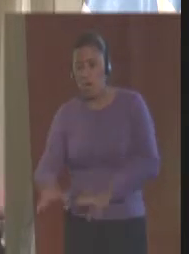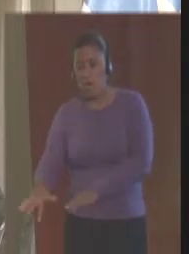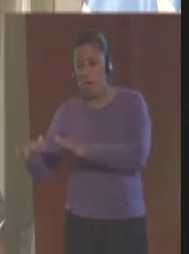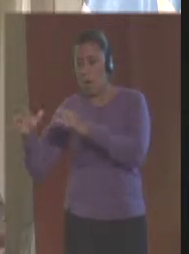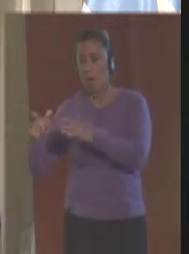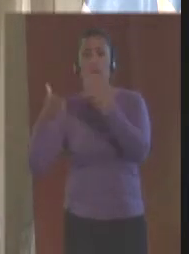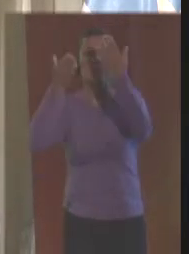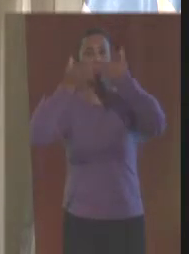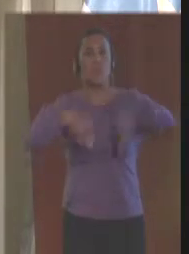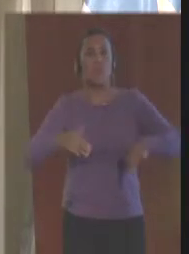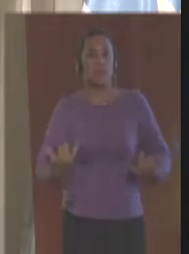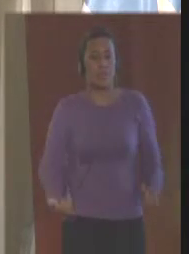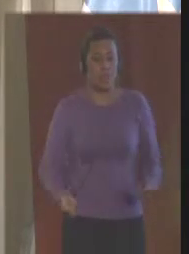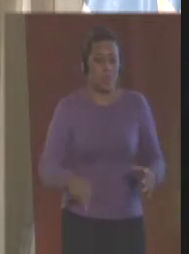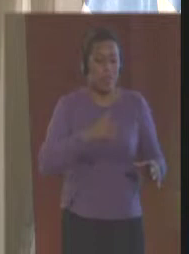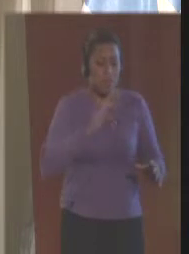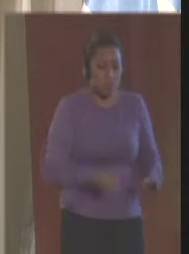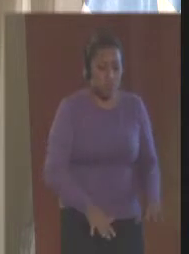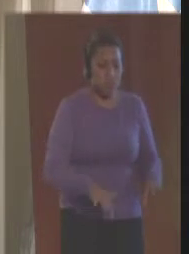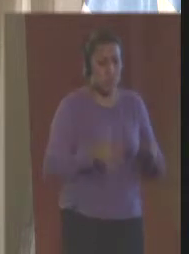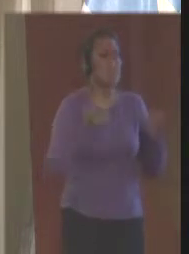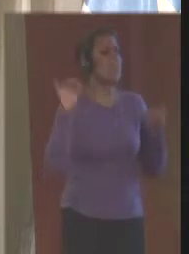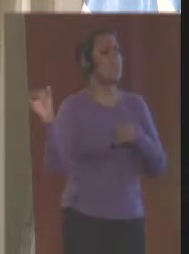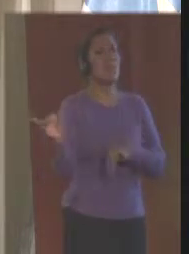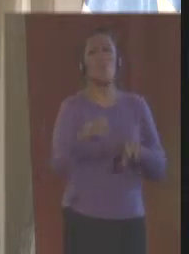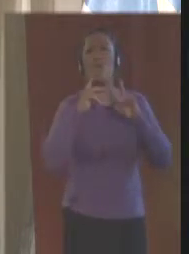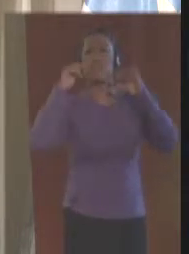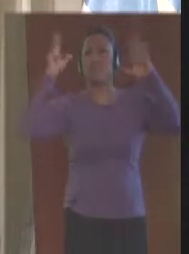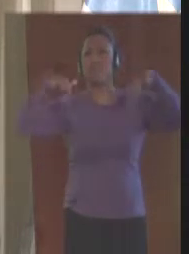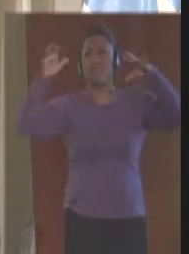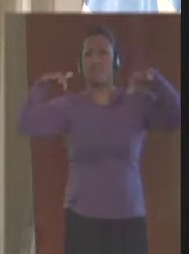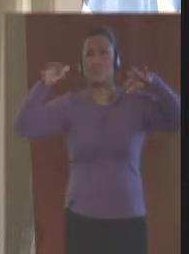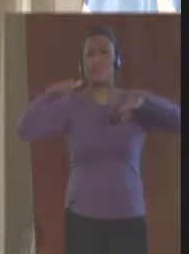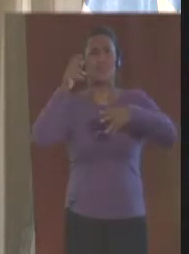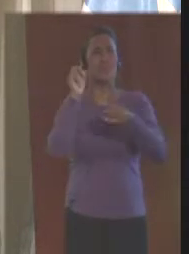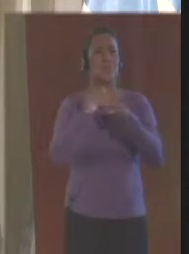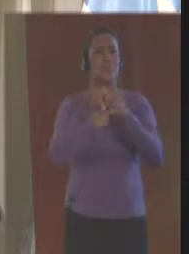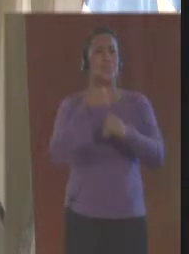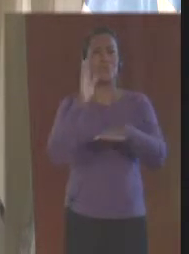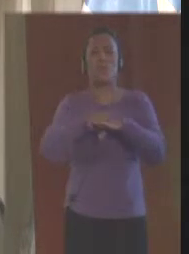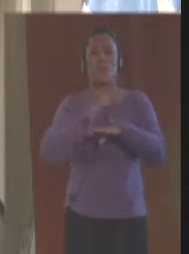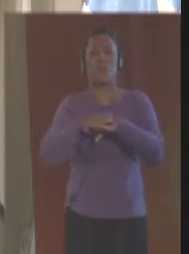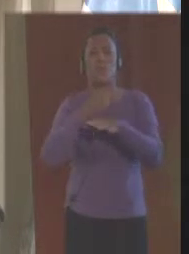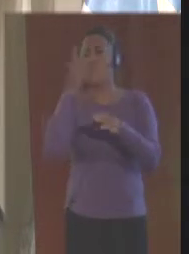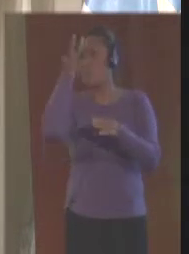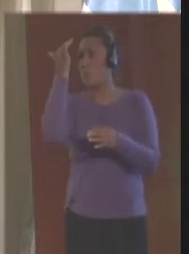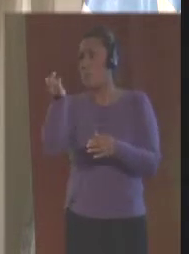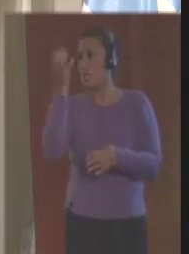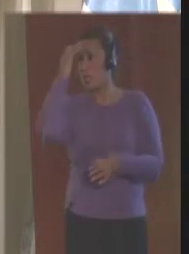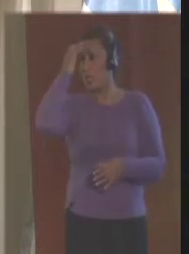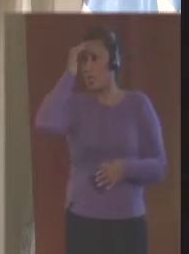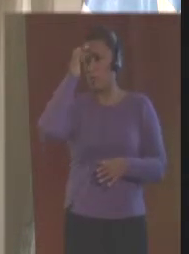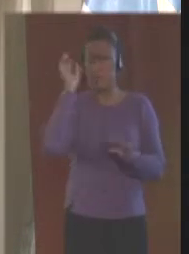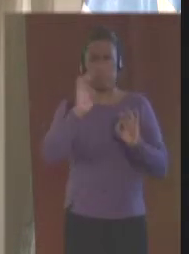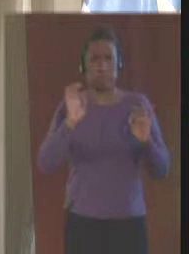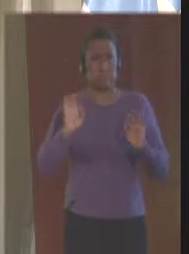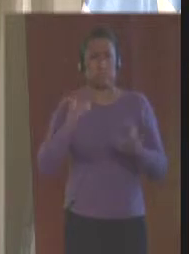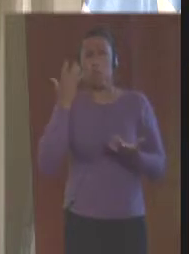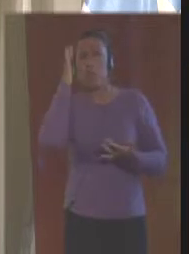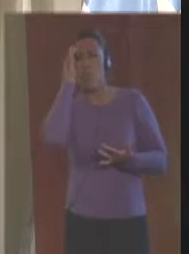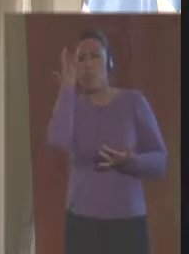gestión con inundaciones y por supuesto también lluvias. Pero eso, más allá de ser un factor obviamente preocupante, a nosotros